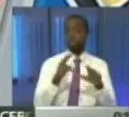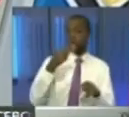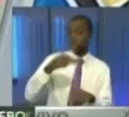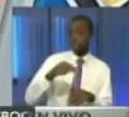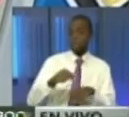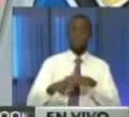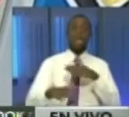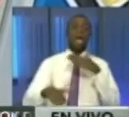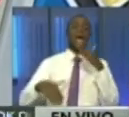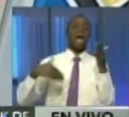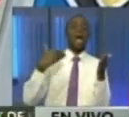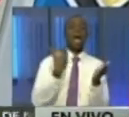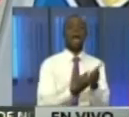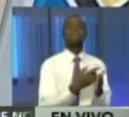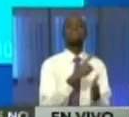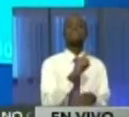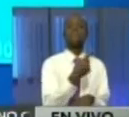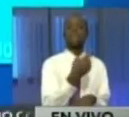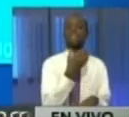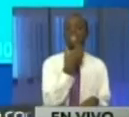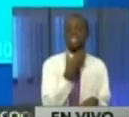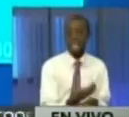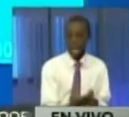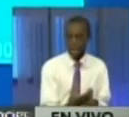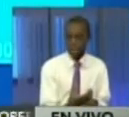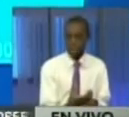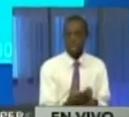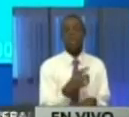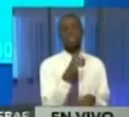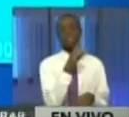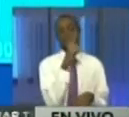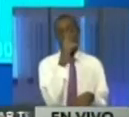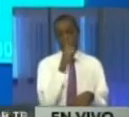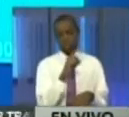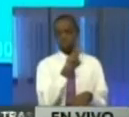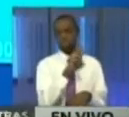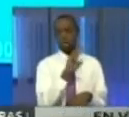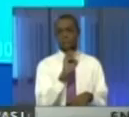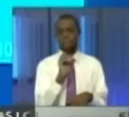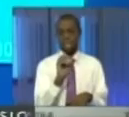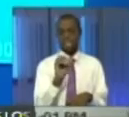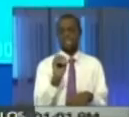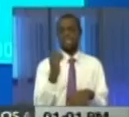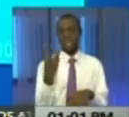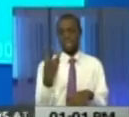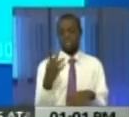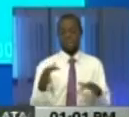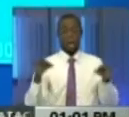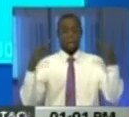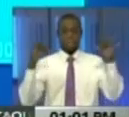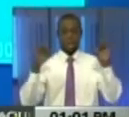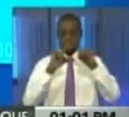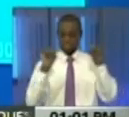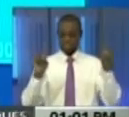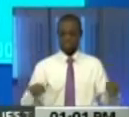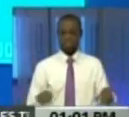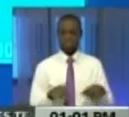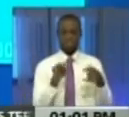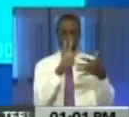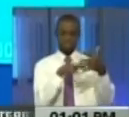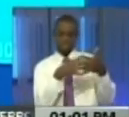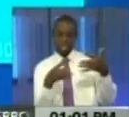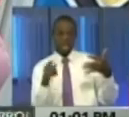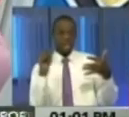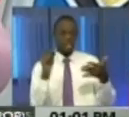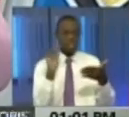al 1 de diciembre del año 2003 con una planilla, recuerdo, una planilla que tenía elementos de